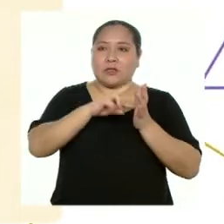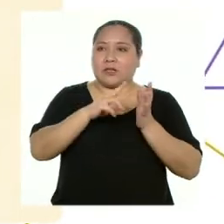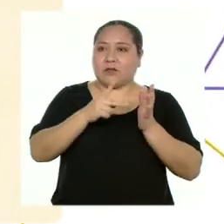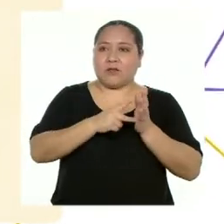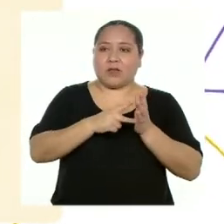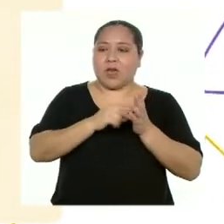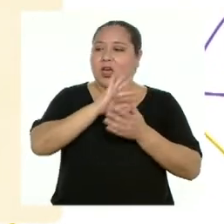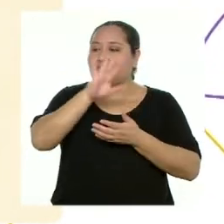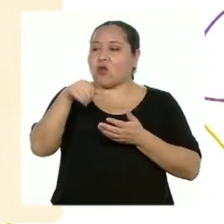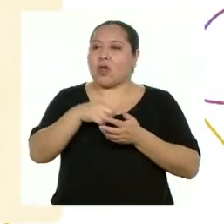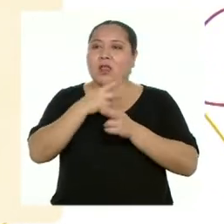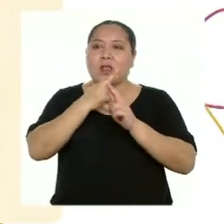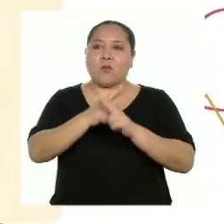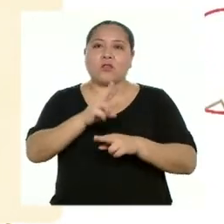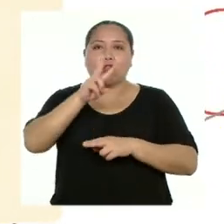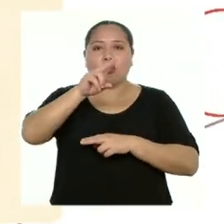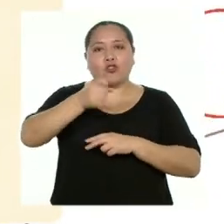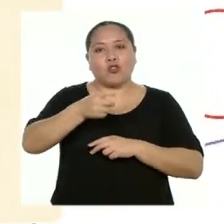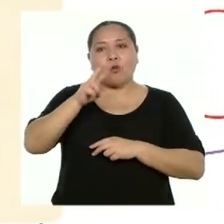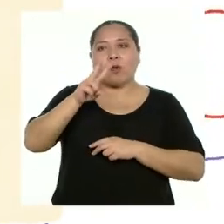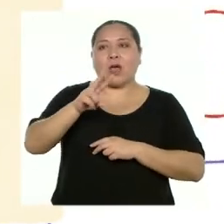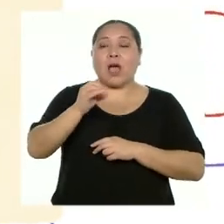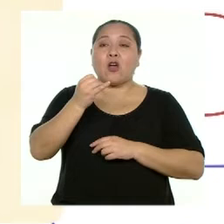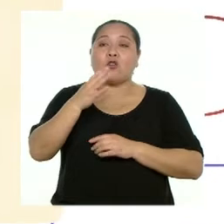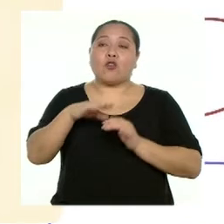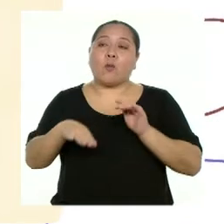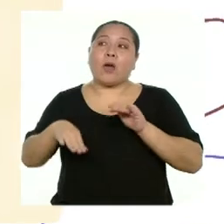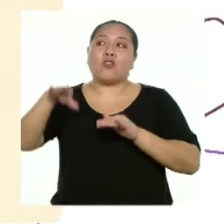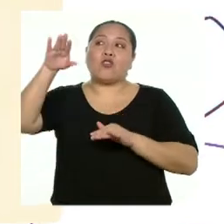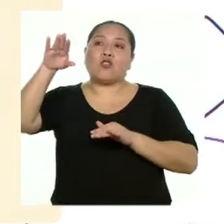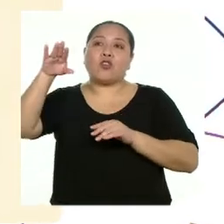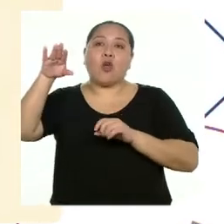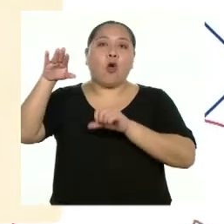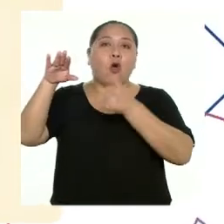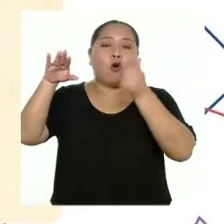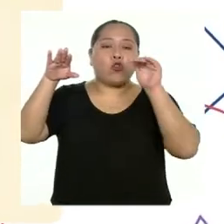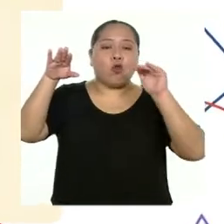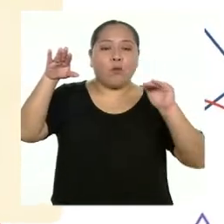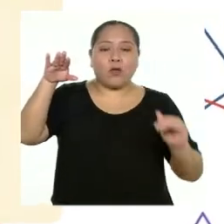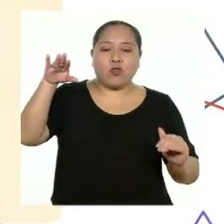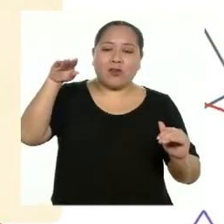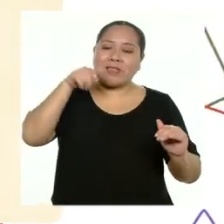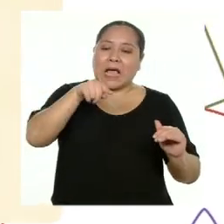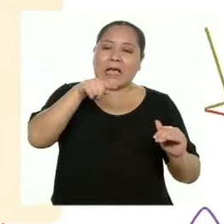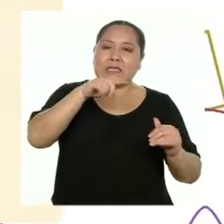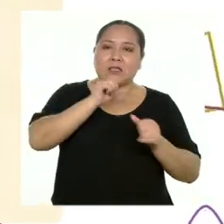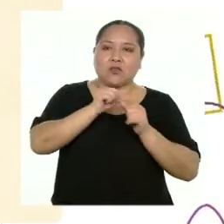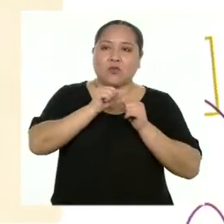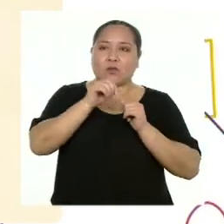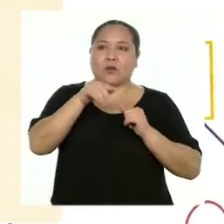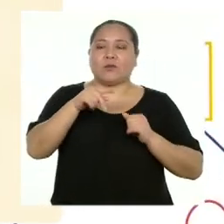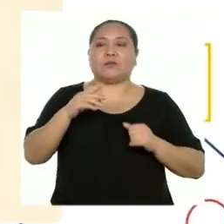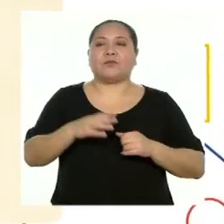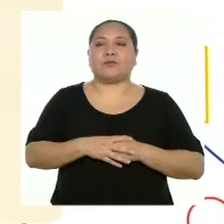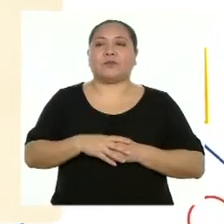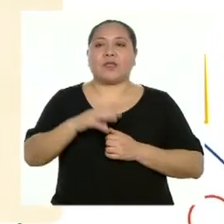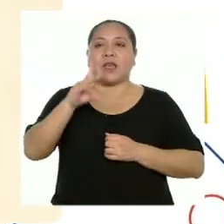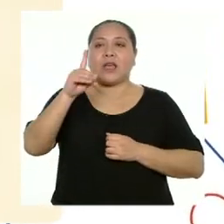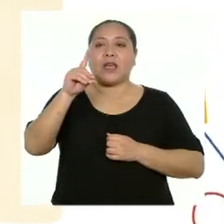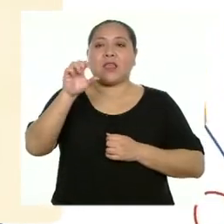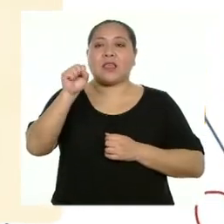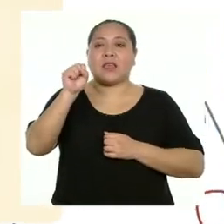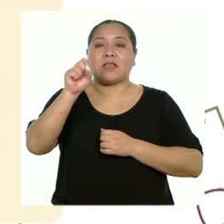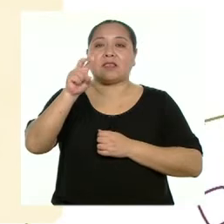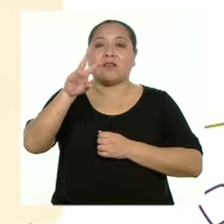sean 2,2, sino que unos serán mayores y otros serán menores a este valor. La desviación